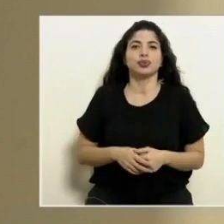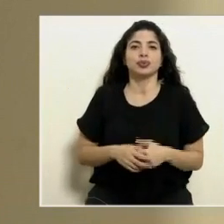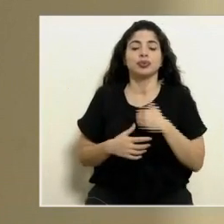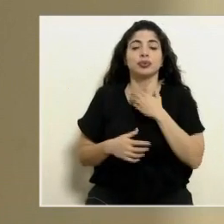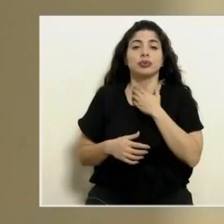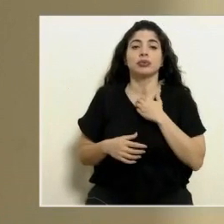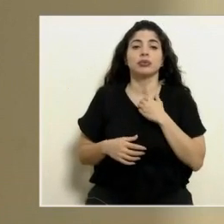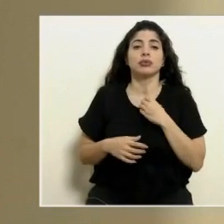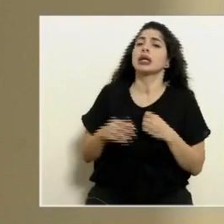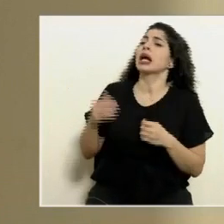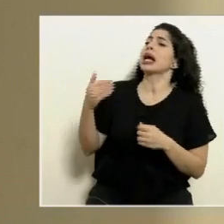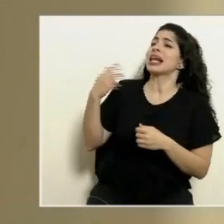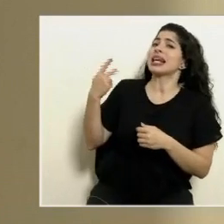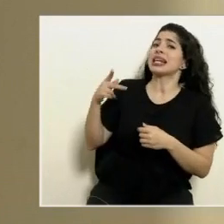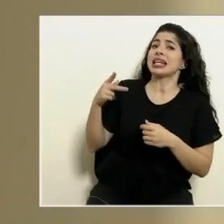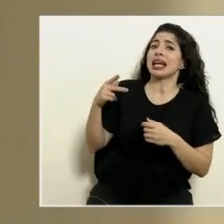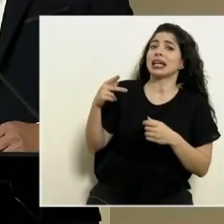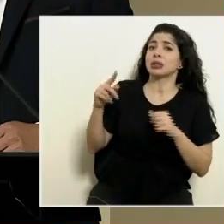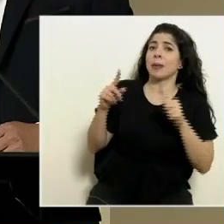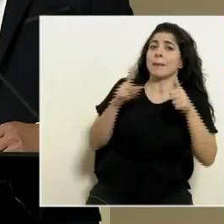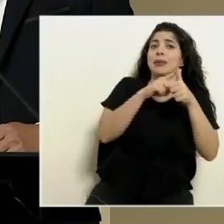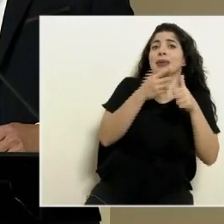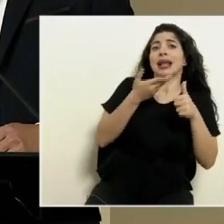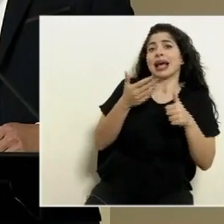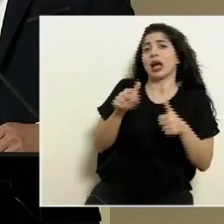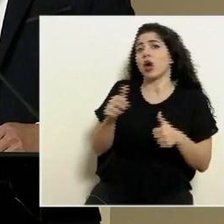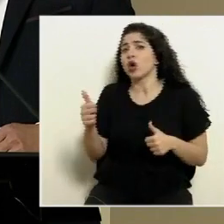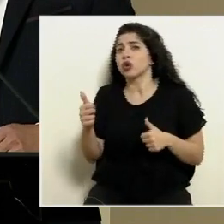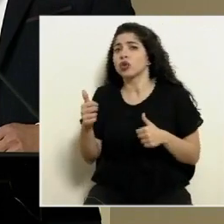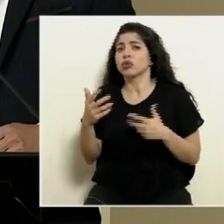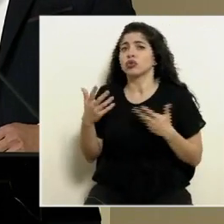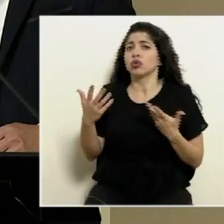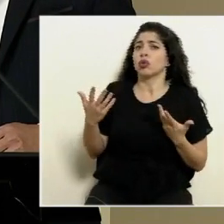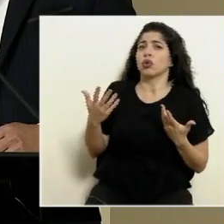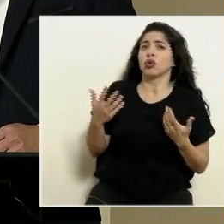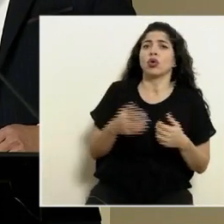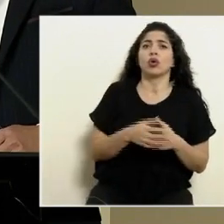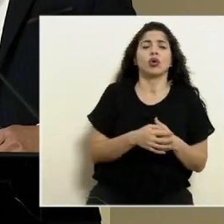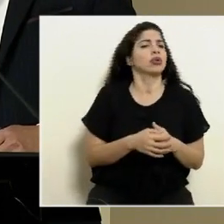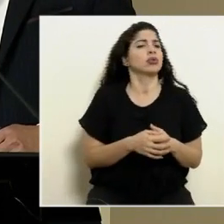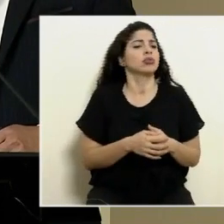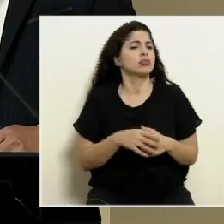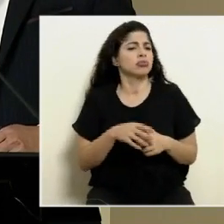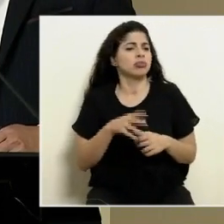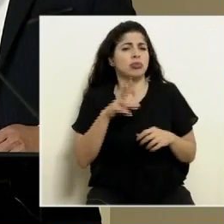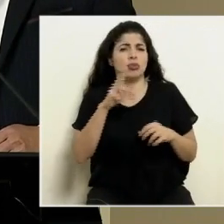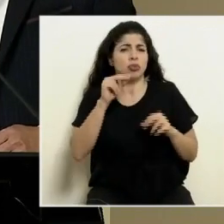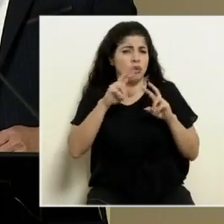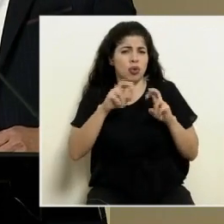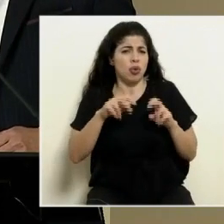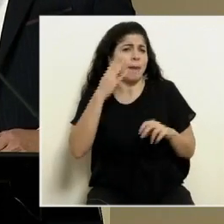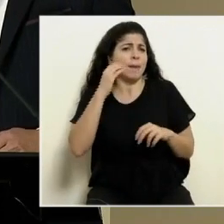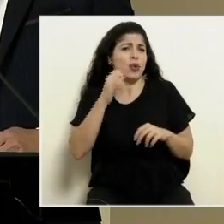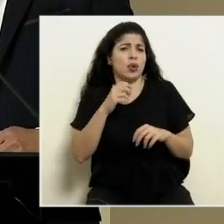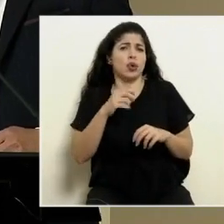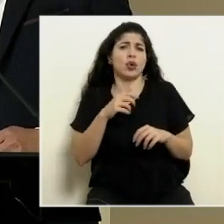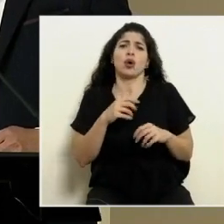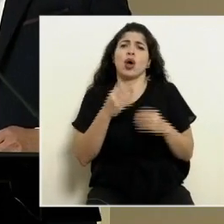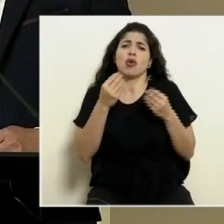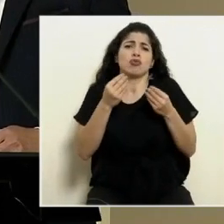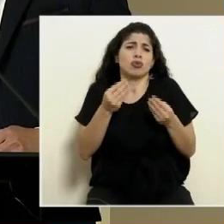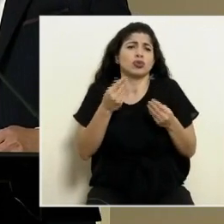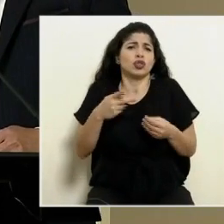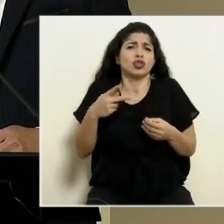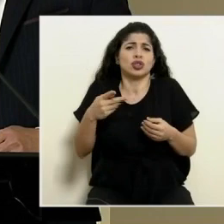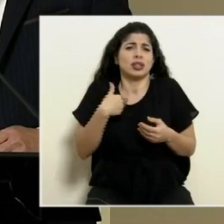¿Y hay factores de riesgo que están por encima de otros, don Daniel, para la comisión no ha entrado en ese tipo de valoraciones, porque en realidad son pues, bastantes factores de